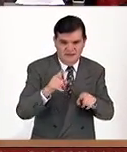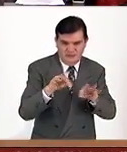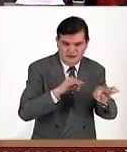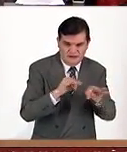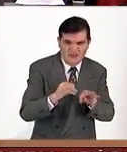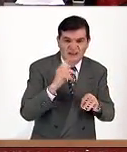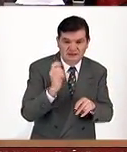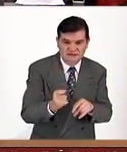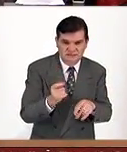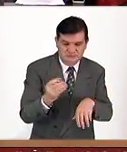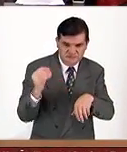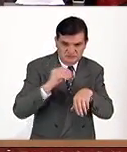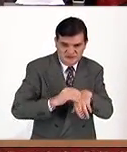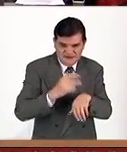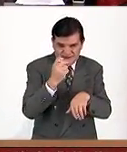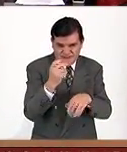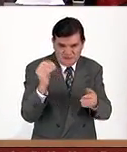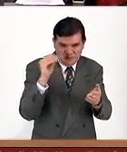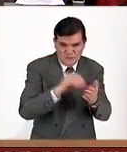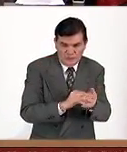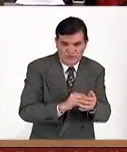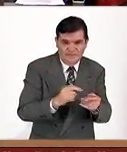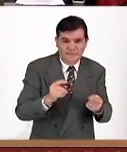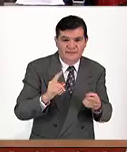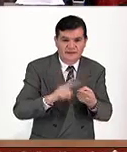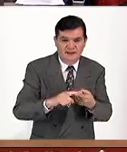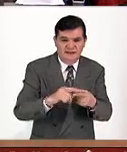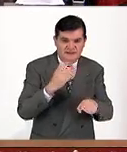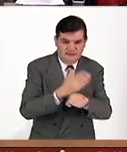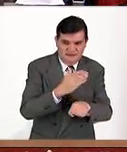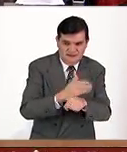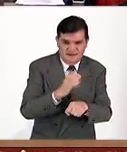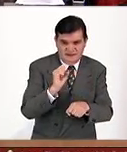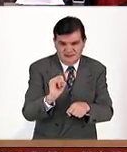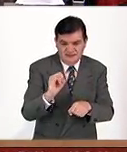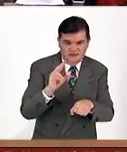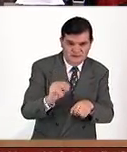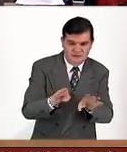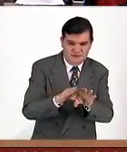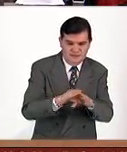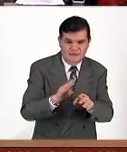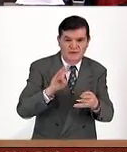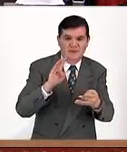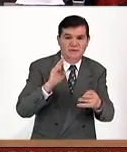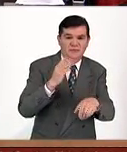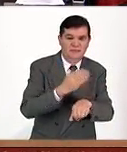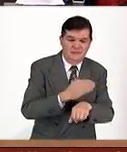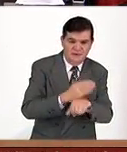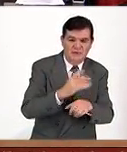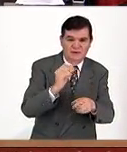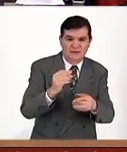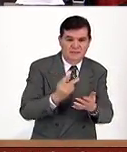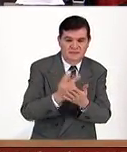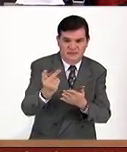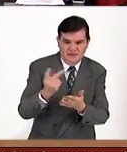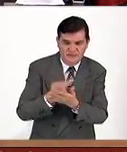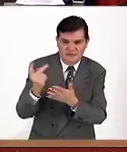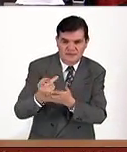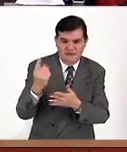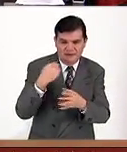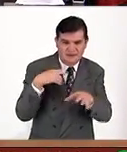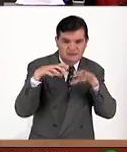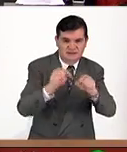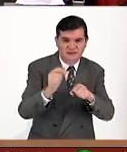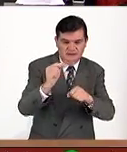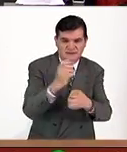función es establecer ese punto medio, sancionar si es necesario. Los premios y los castigos son el cáncer Claro.